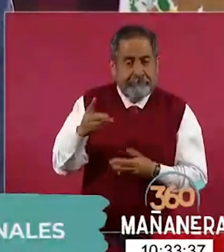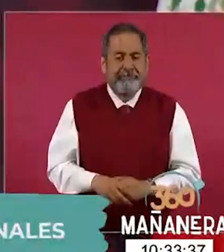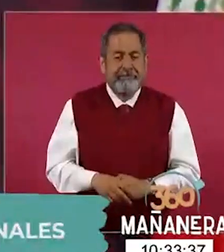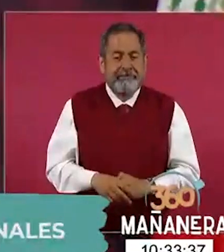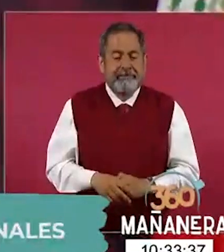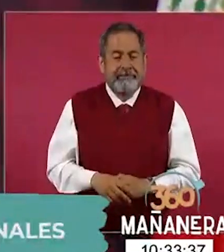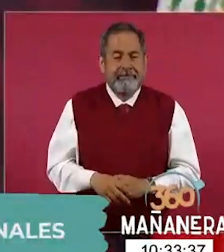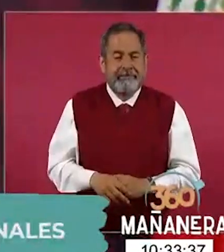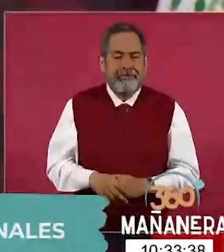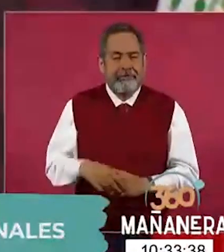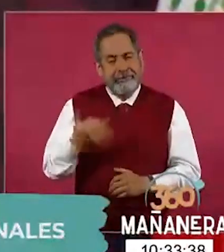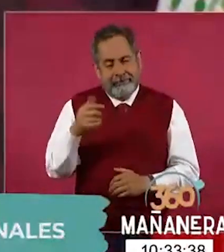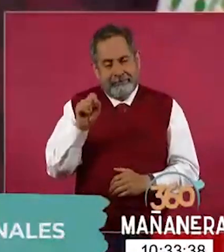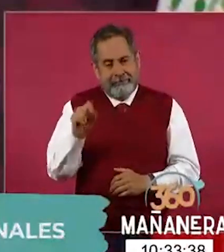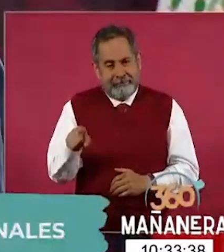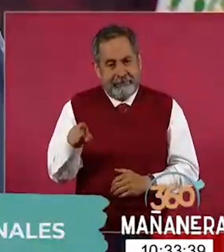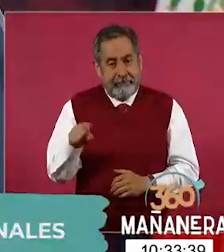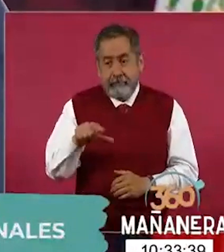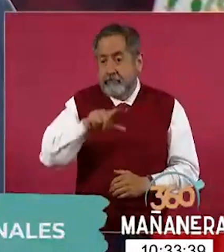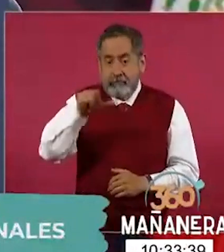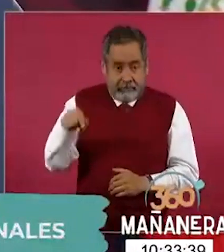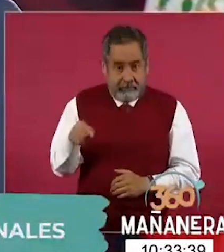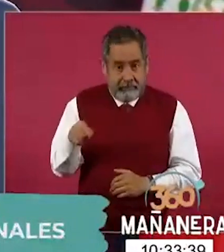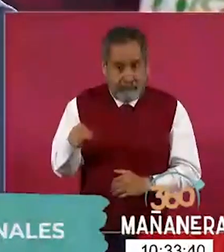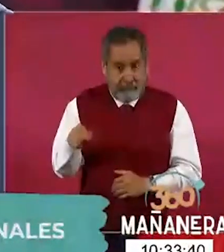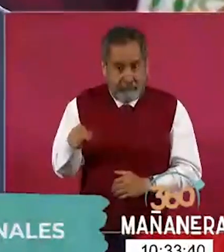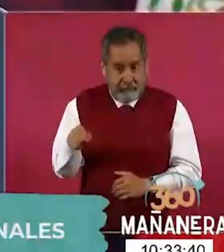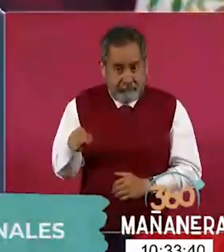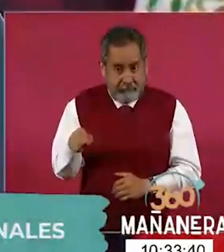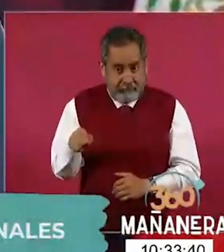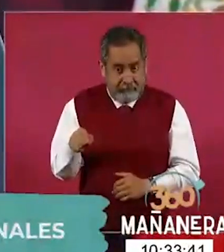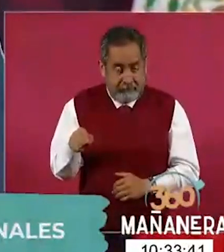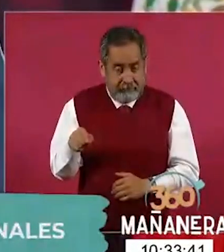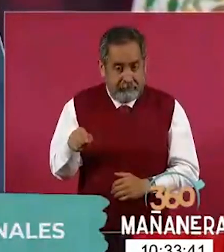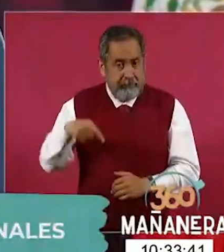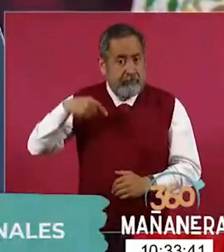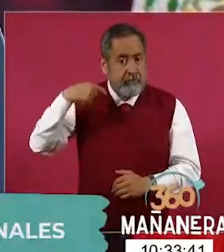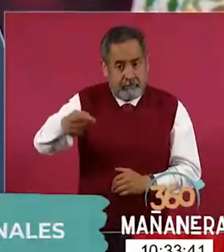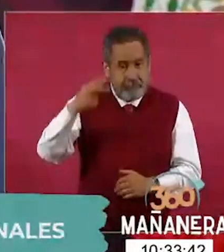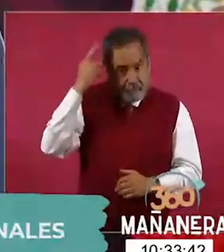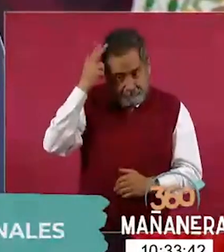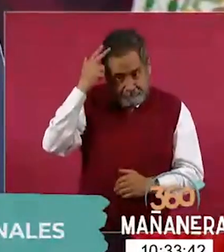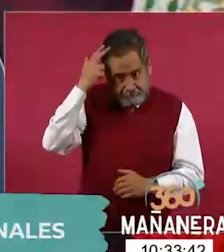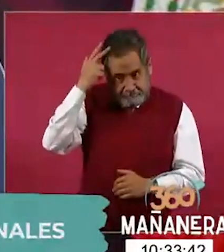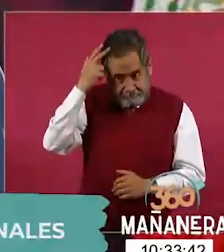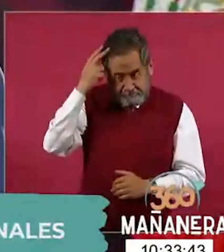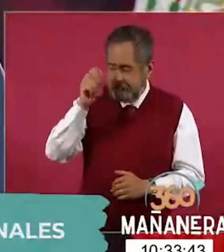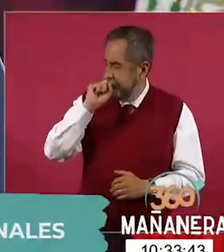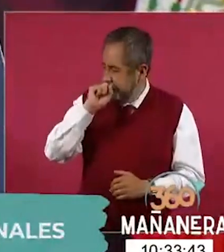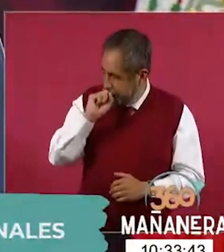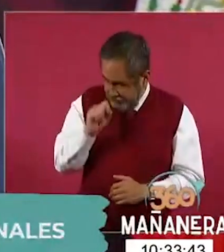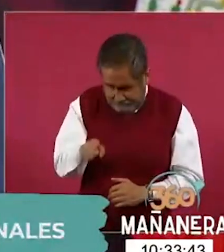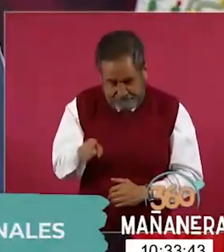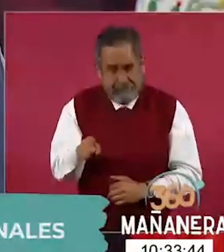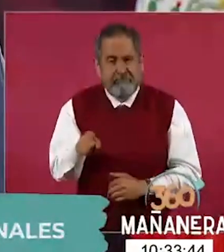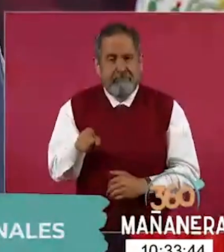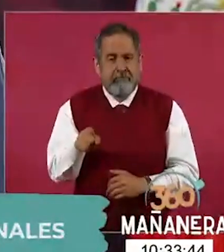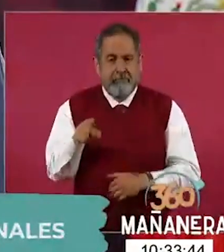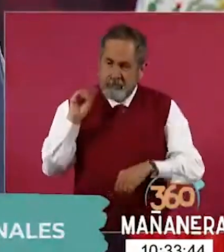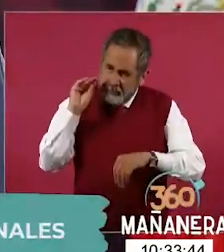1873 y luego porfilio Díaz